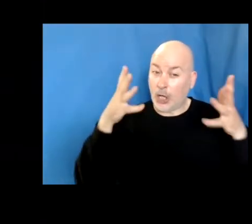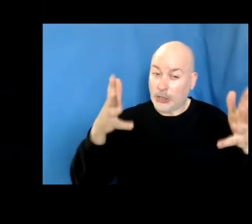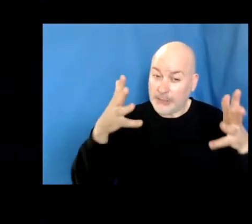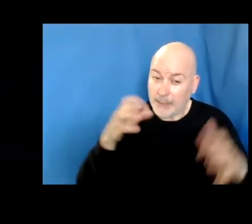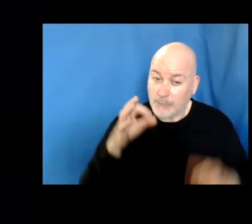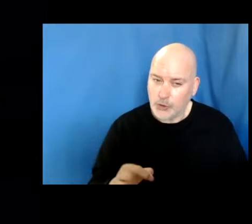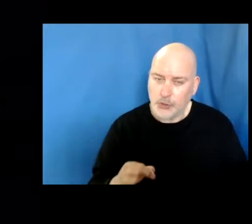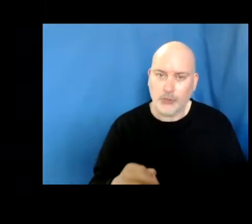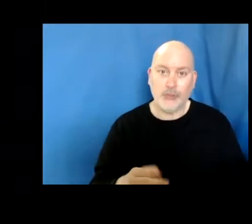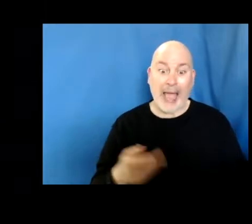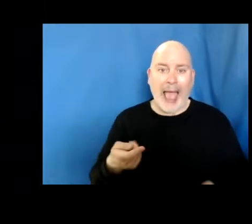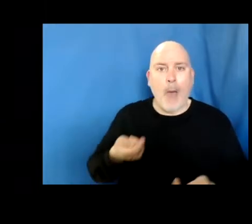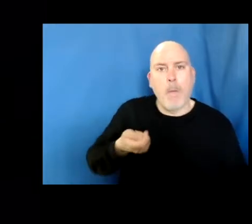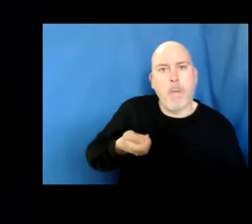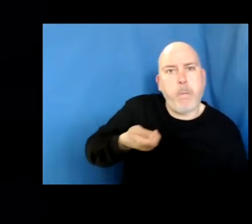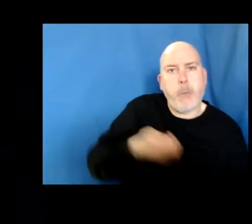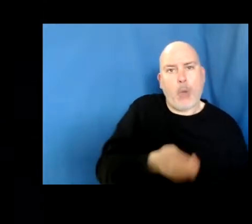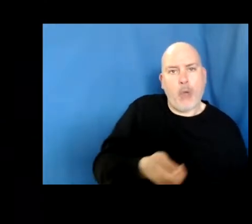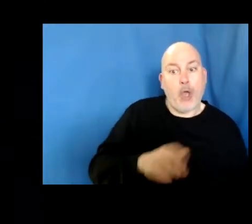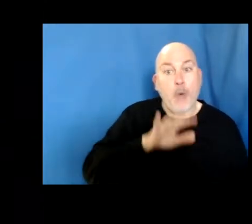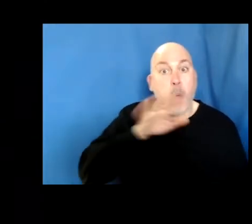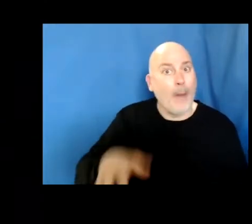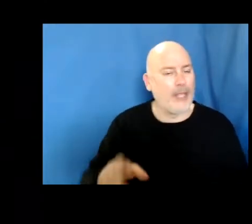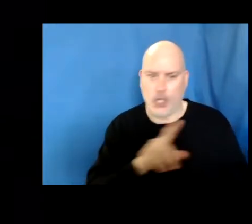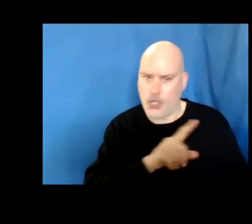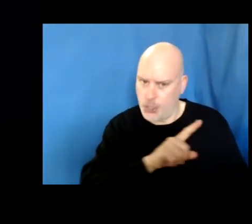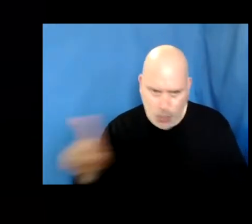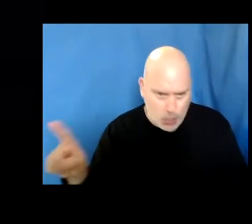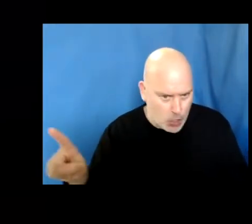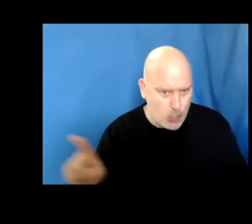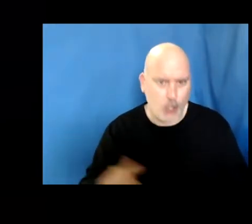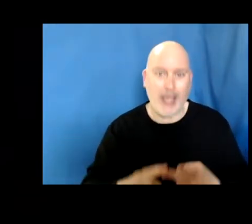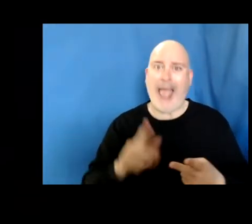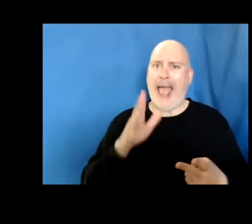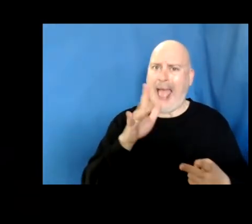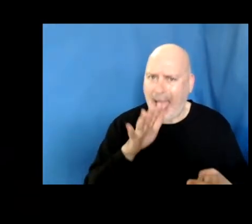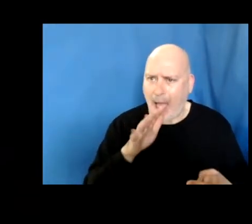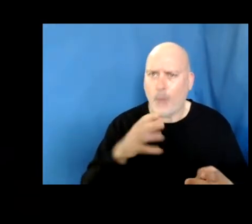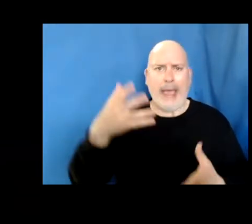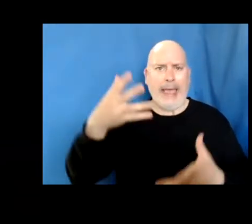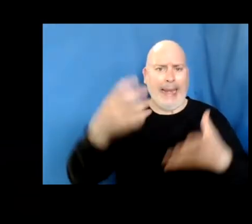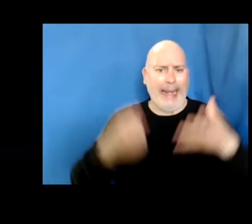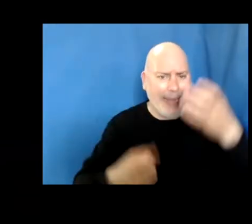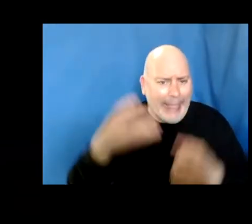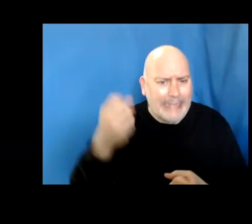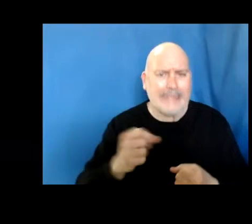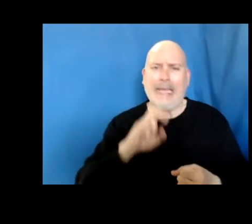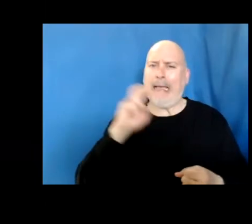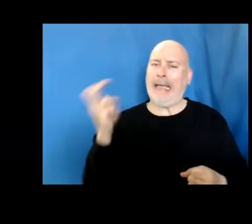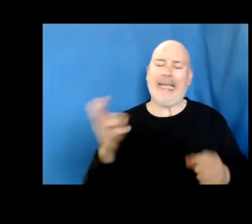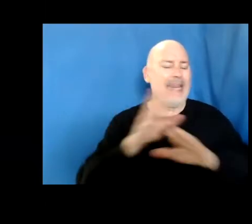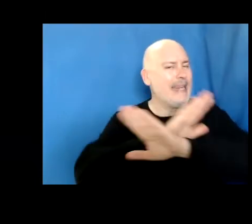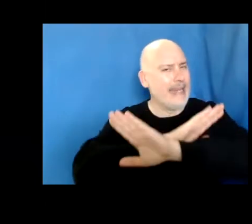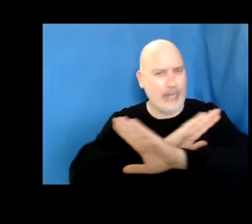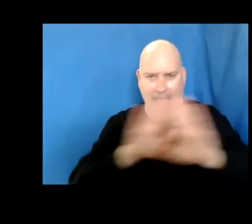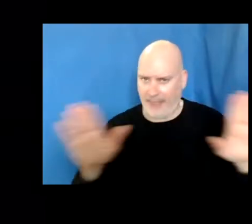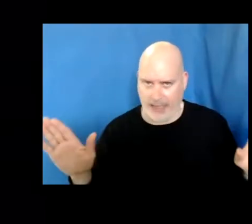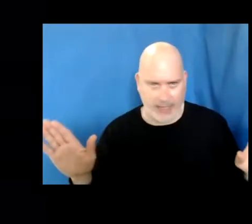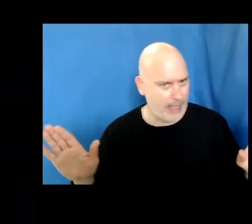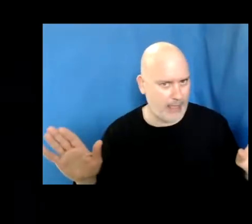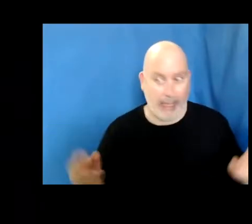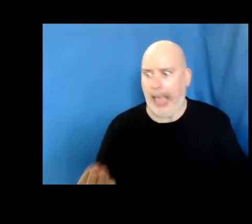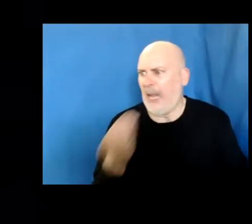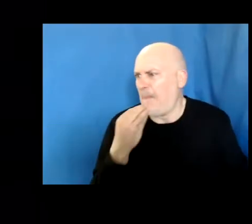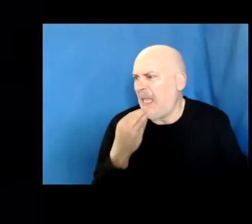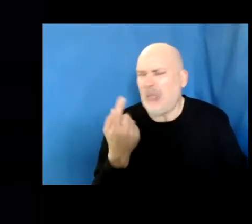de no inducir el vómito y no administrar ni agua, ni leche, ni cualquier otro producto de alimentos